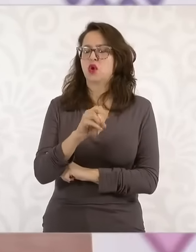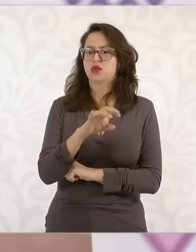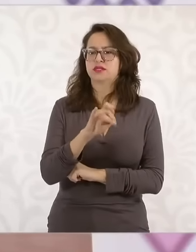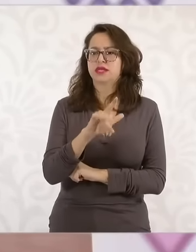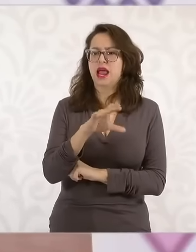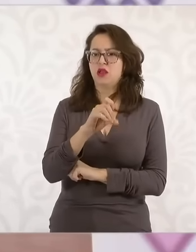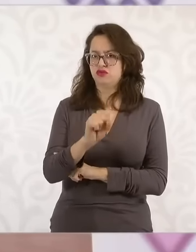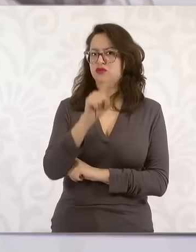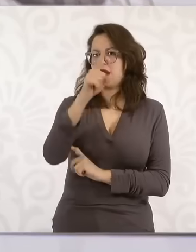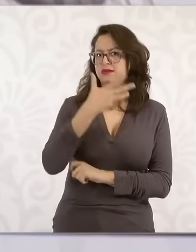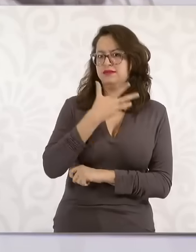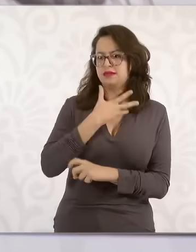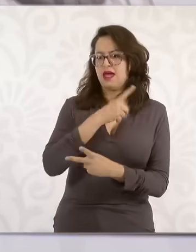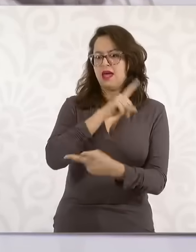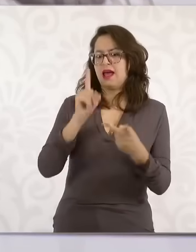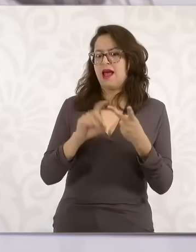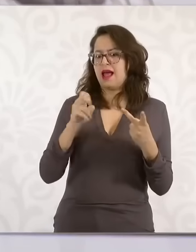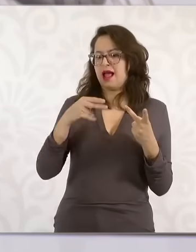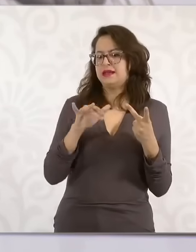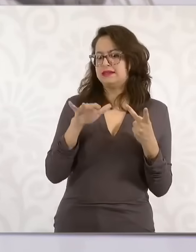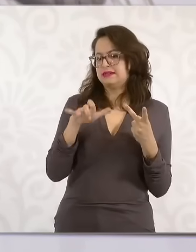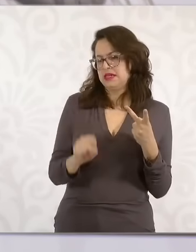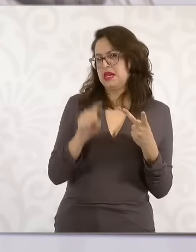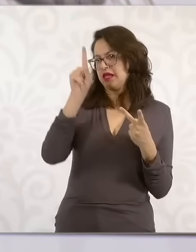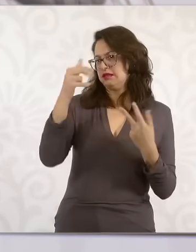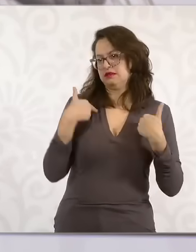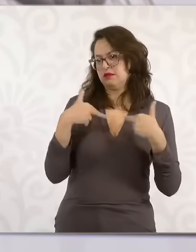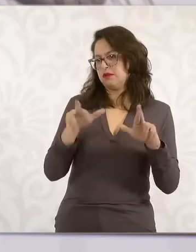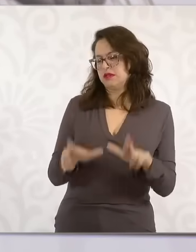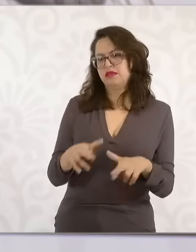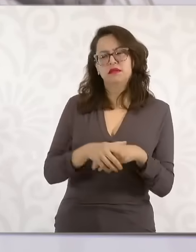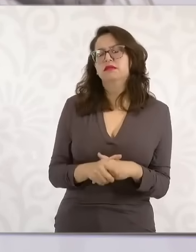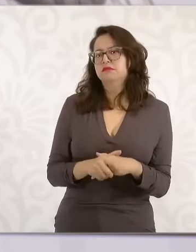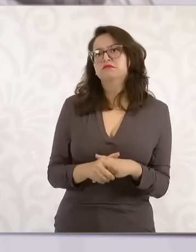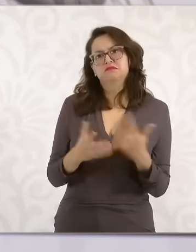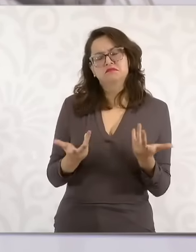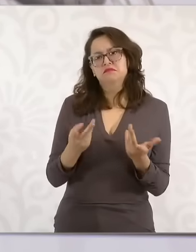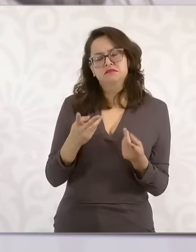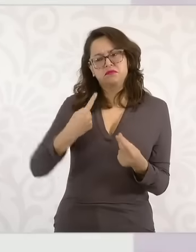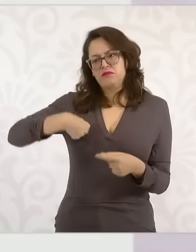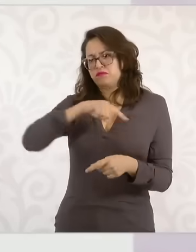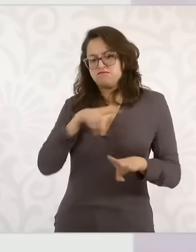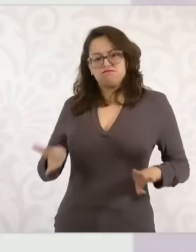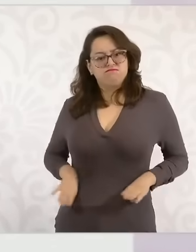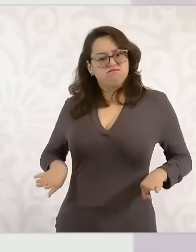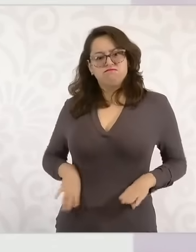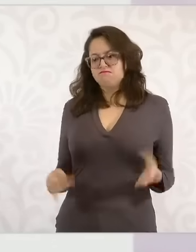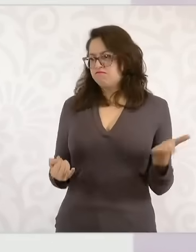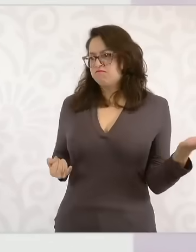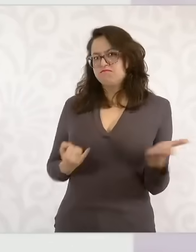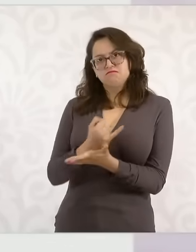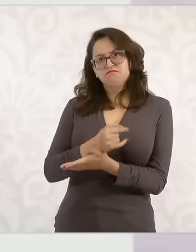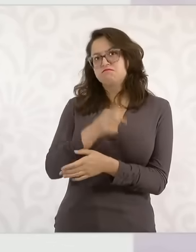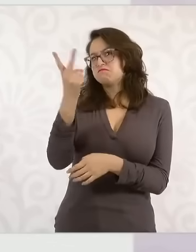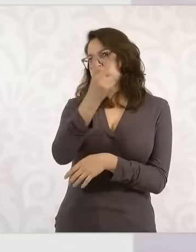representante ante la OEA y ellos pues defenderán la posición de México que dijimos el sábado, que ha